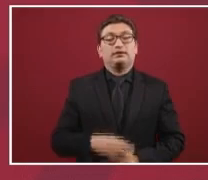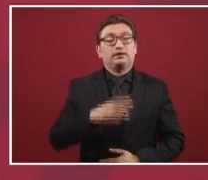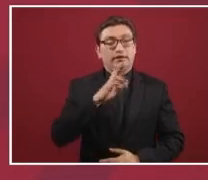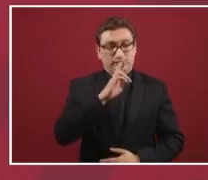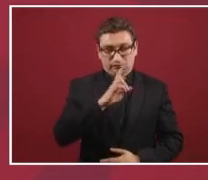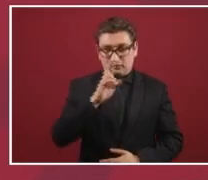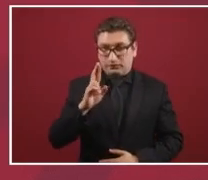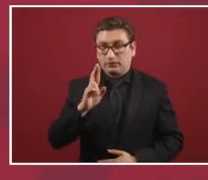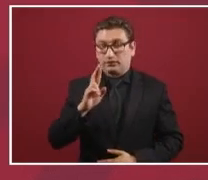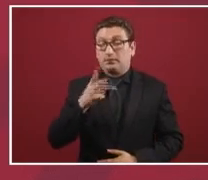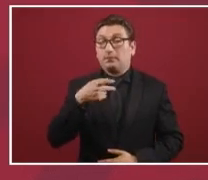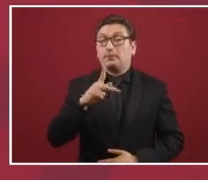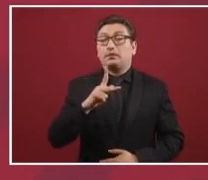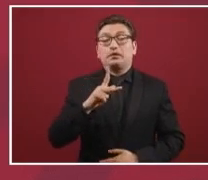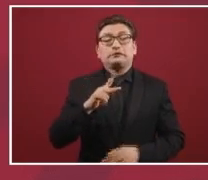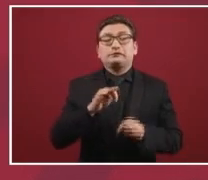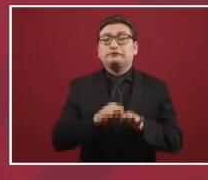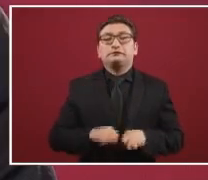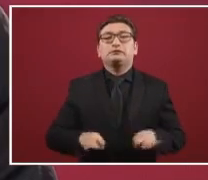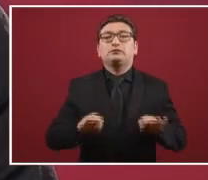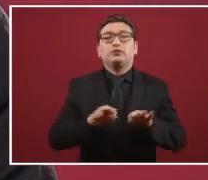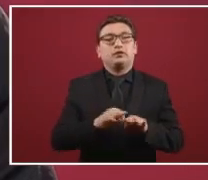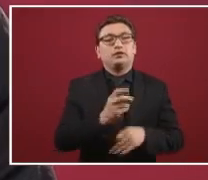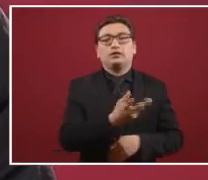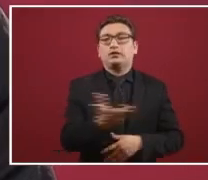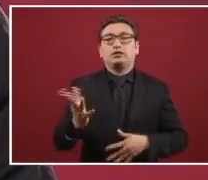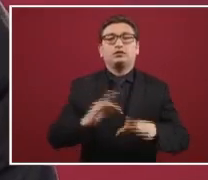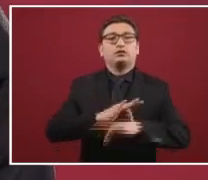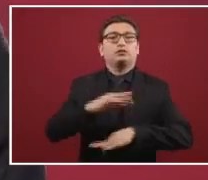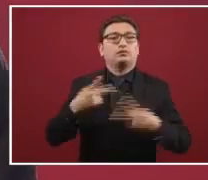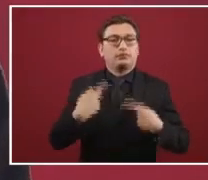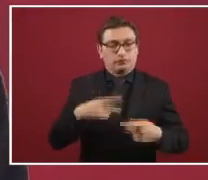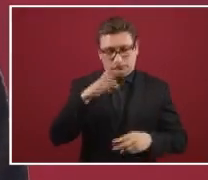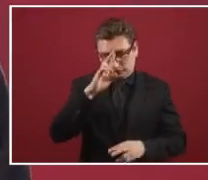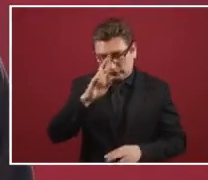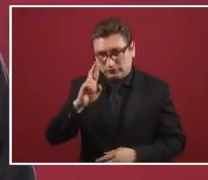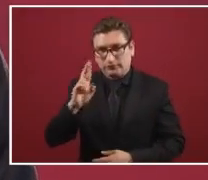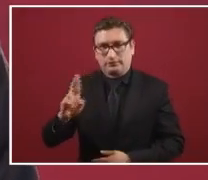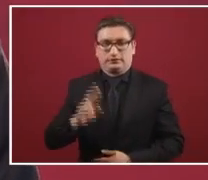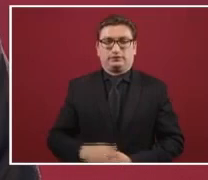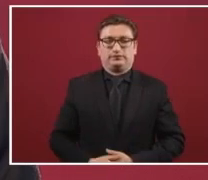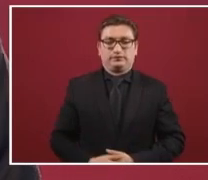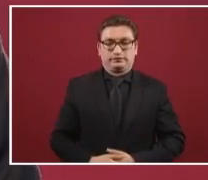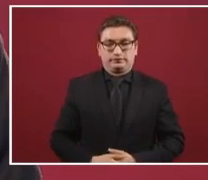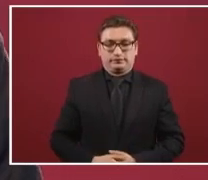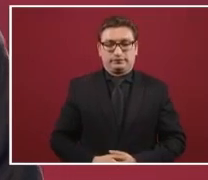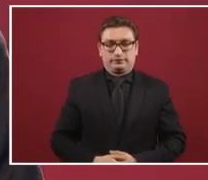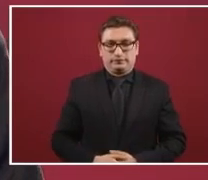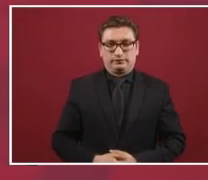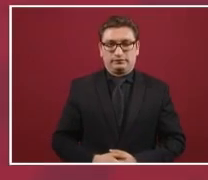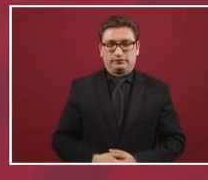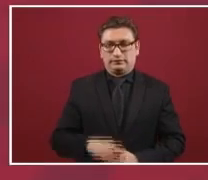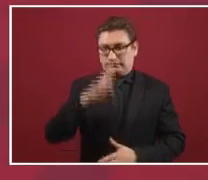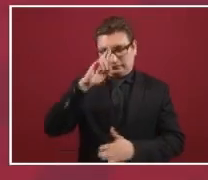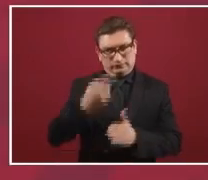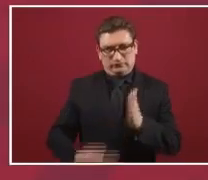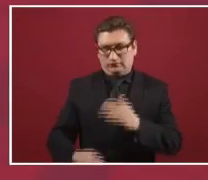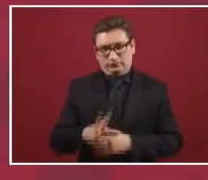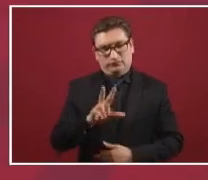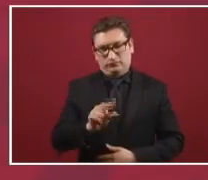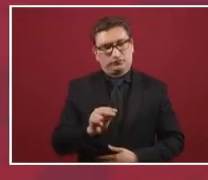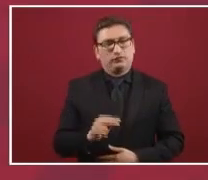respetar sobre todo a la gente, no faltar el respeto a la gente, porque se